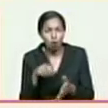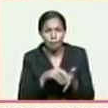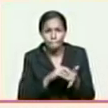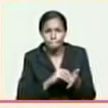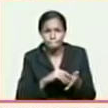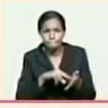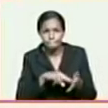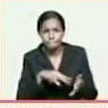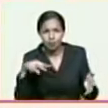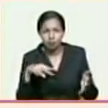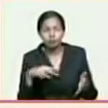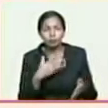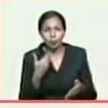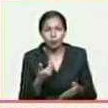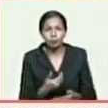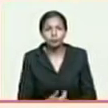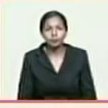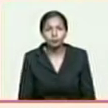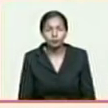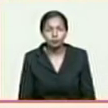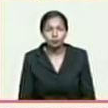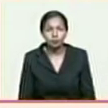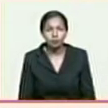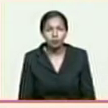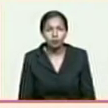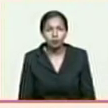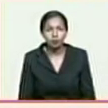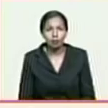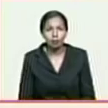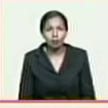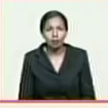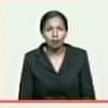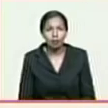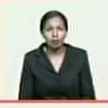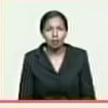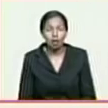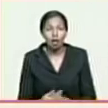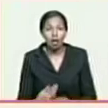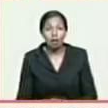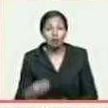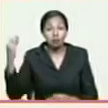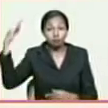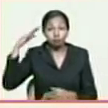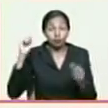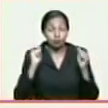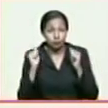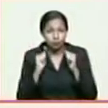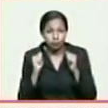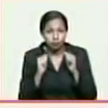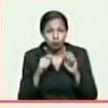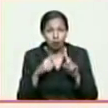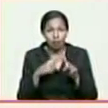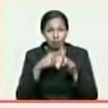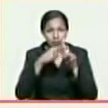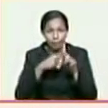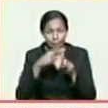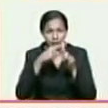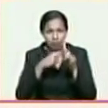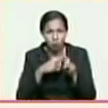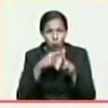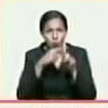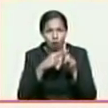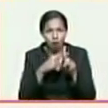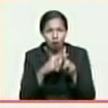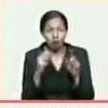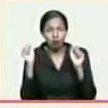momento. Tratar de que el aire acondicionado, cuando lo encienda, lo mantenga en temperaturas cercanas a los 23